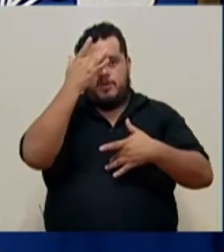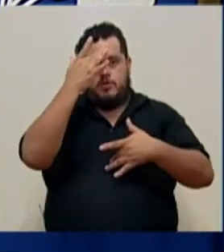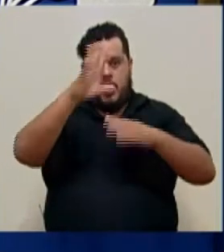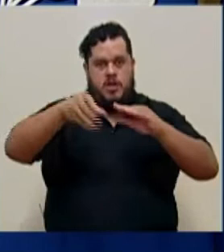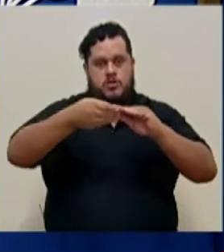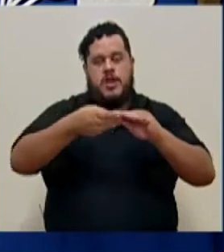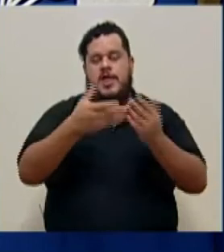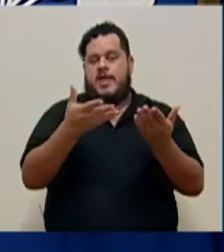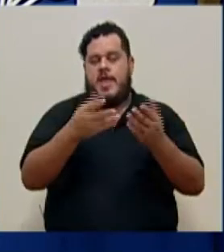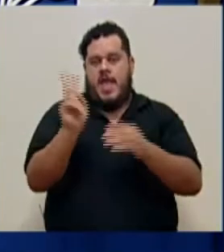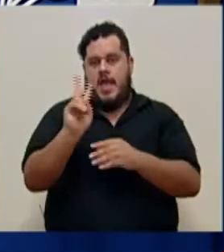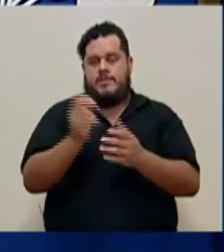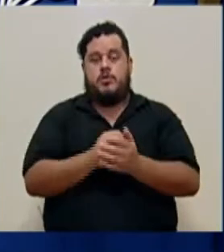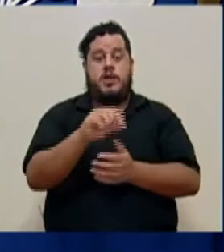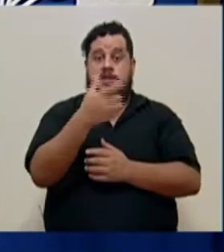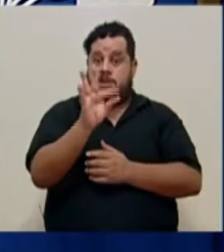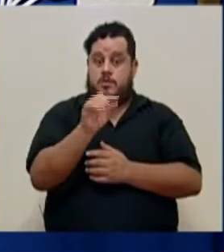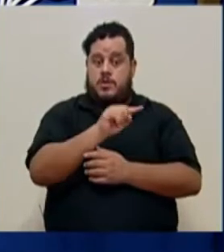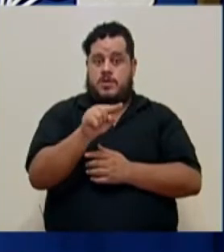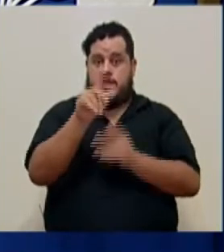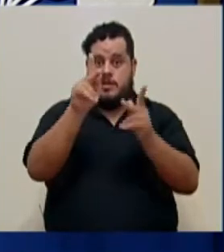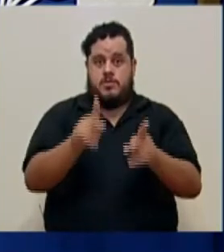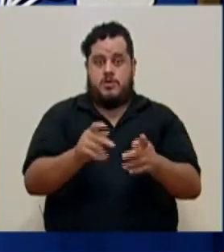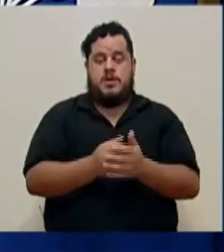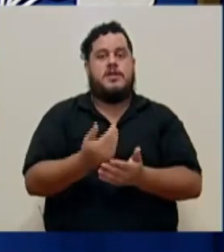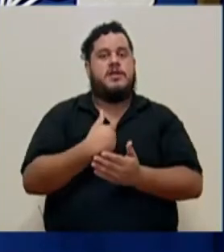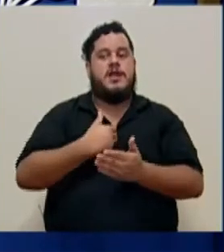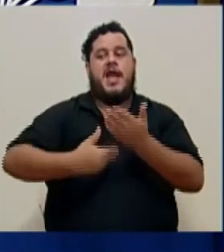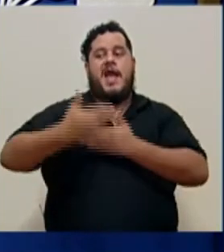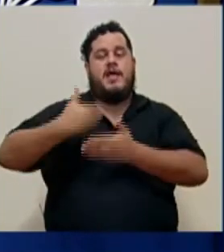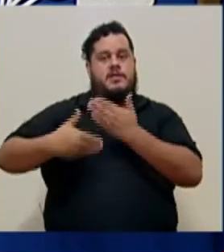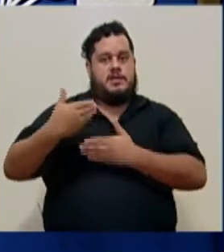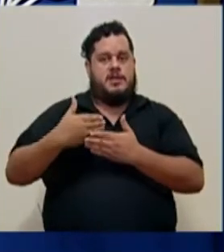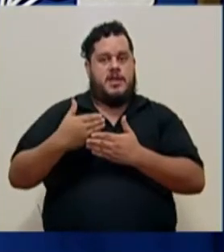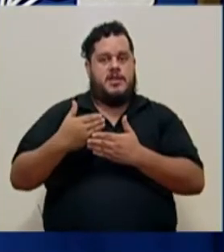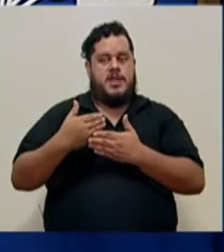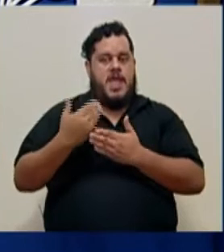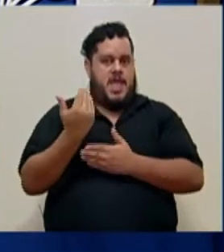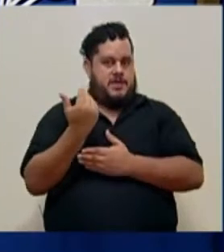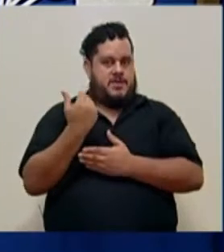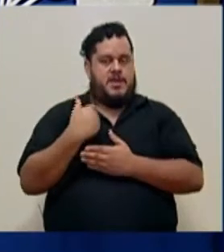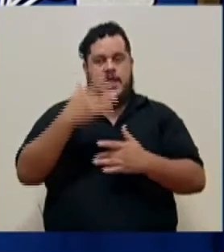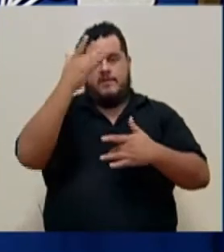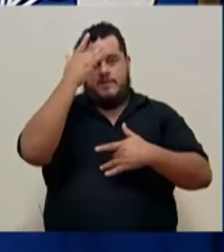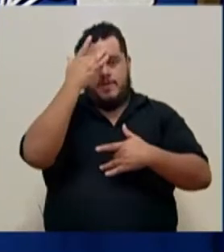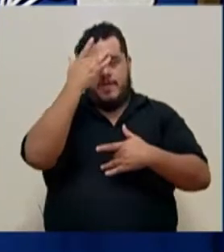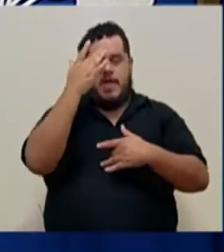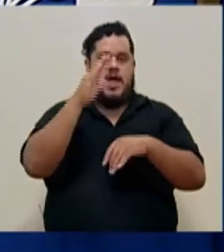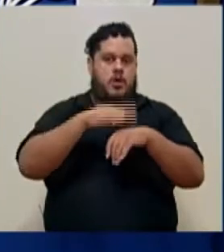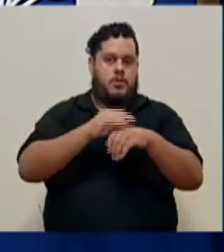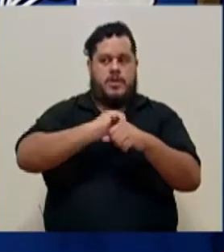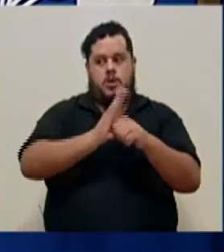virus. 19 de estas personas tenían antecedente reciente de enfermedad por